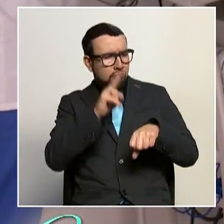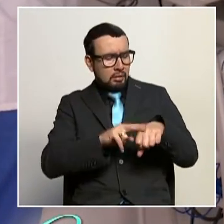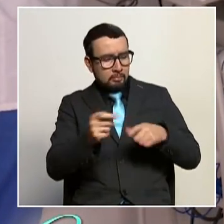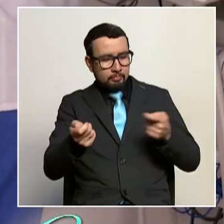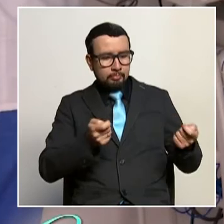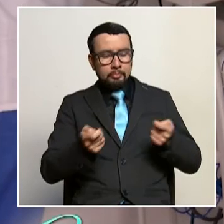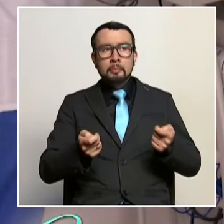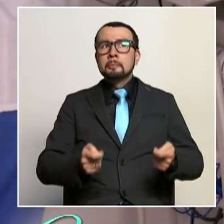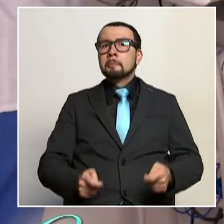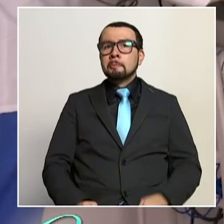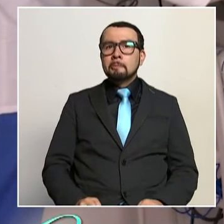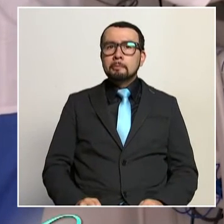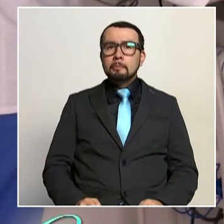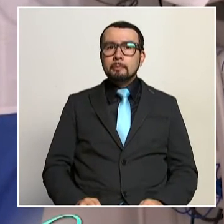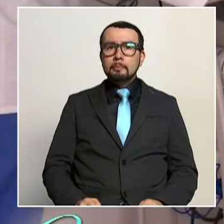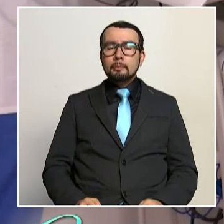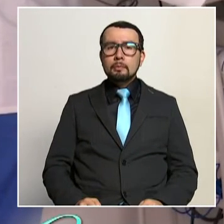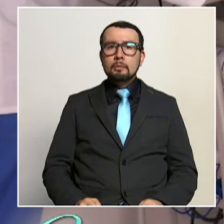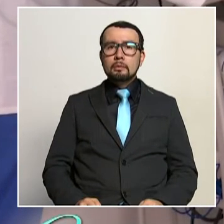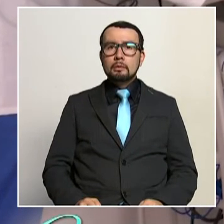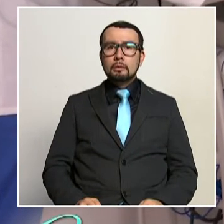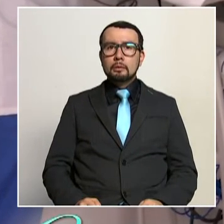perfectamente.